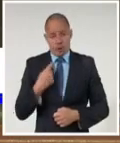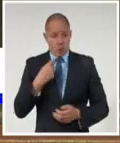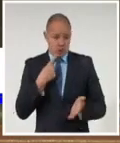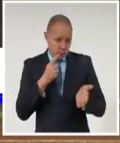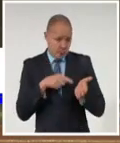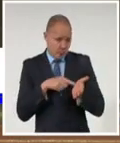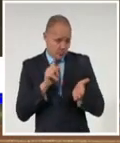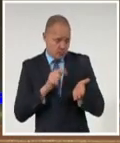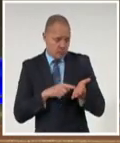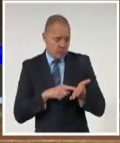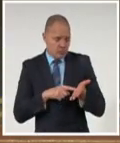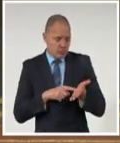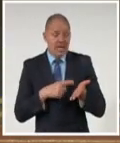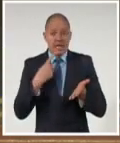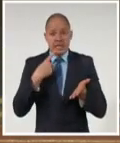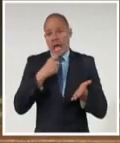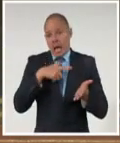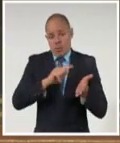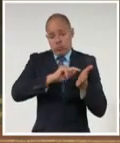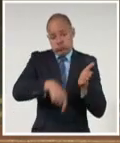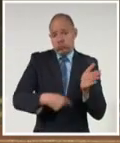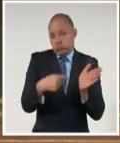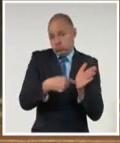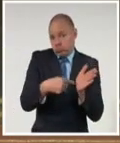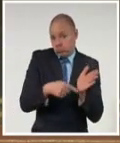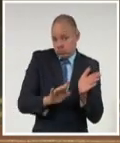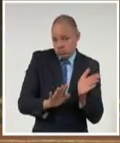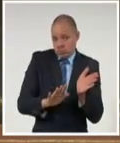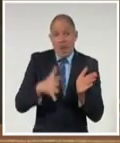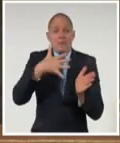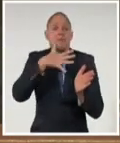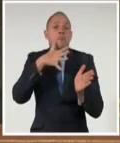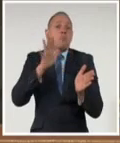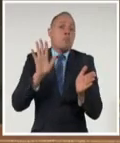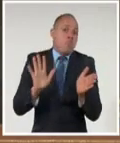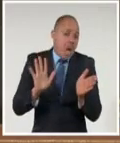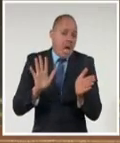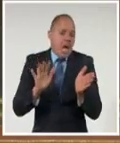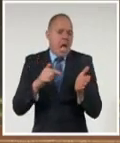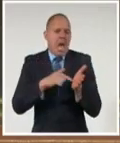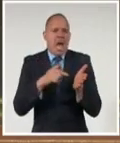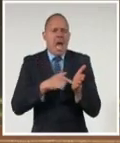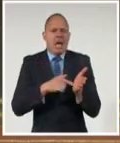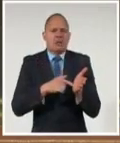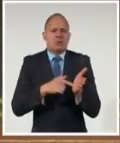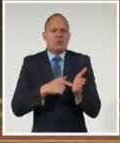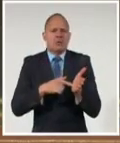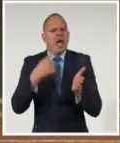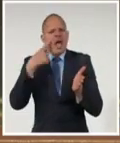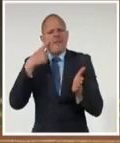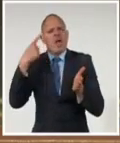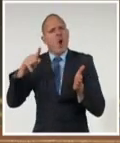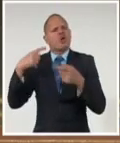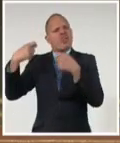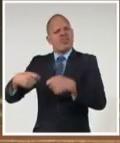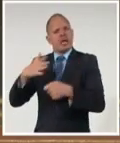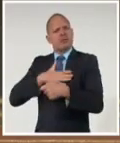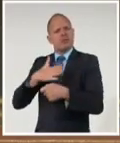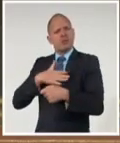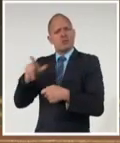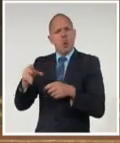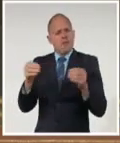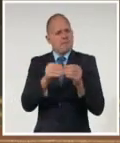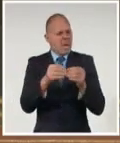si bien la noción de contrato se ha mostrado aparentemente impermeable ante la influencia de los derechos fundamentales,